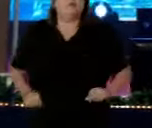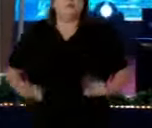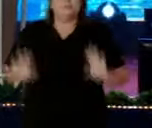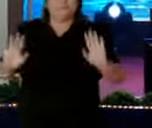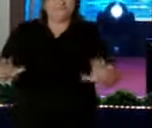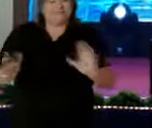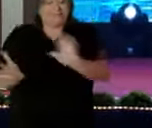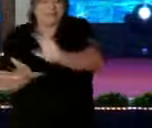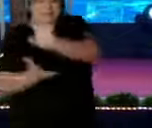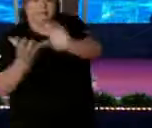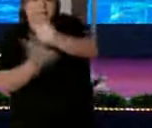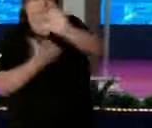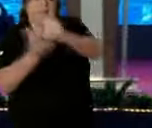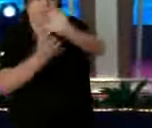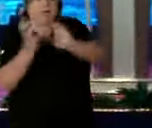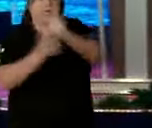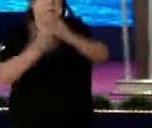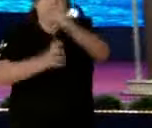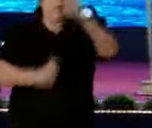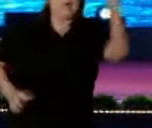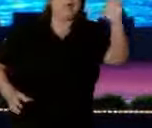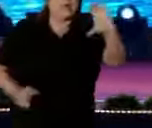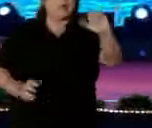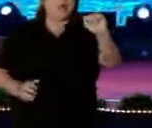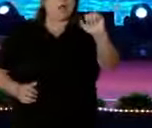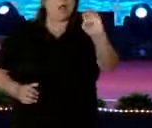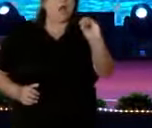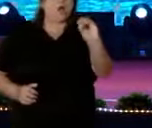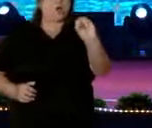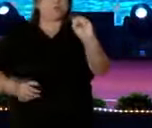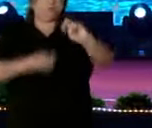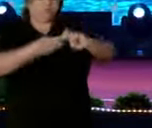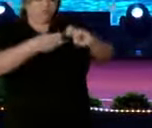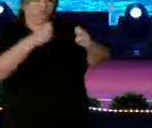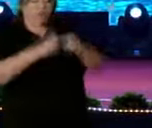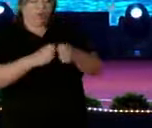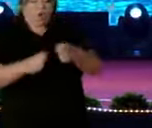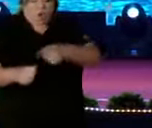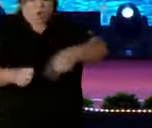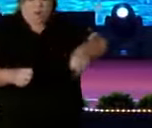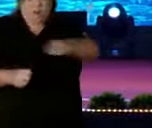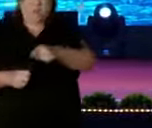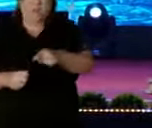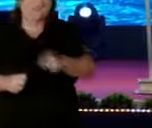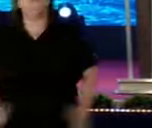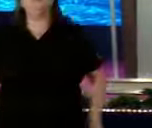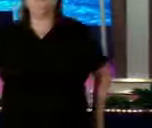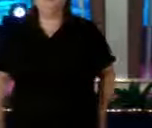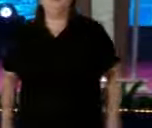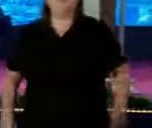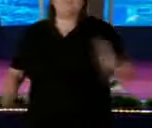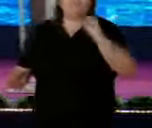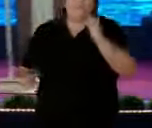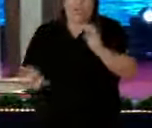que había en la tierra, diga caos, problemas, diga problemas,